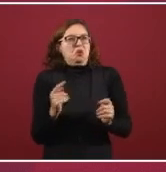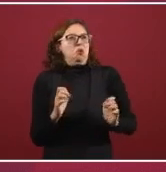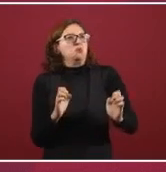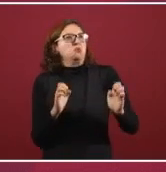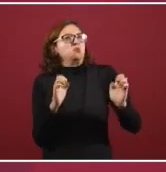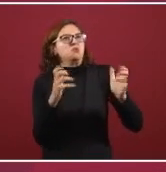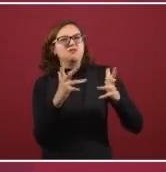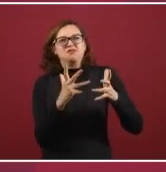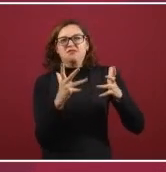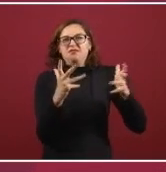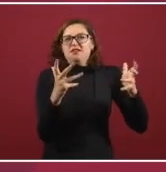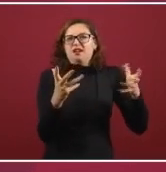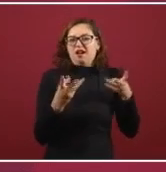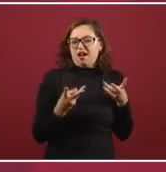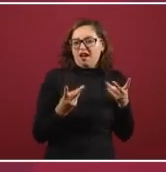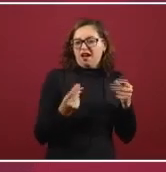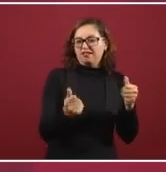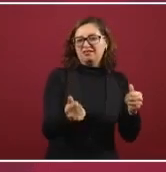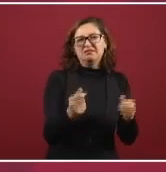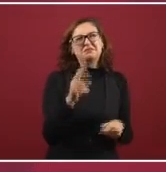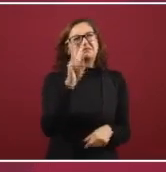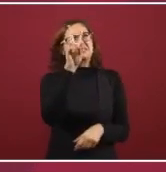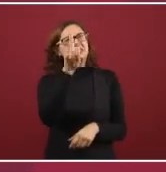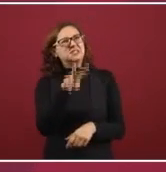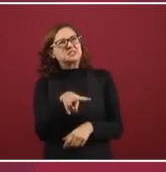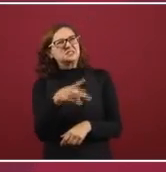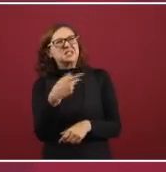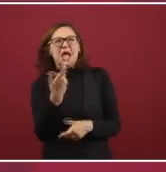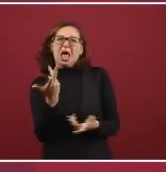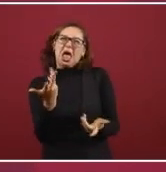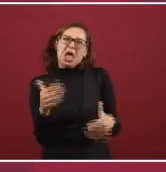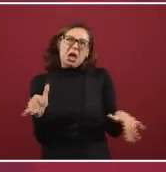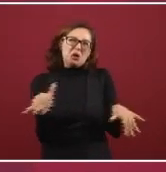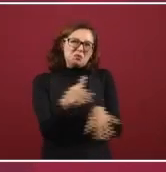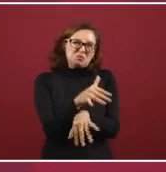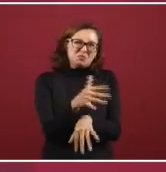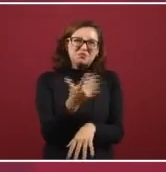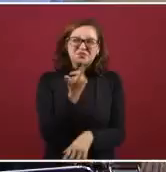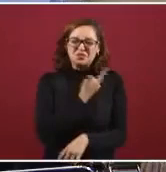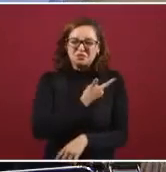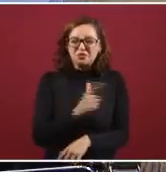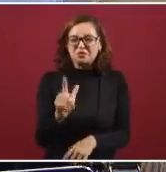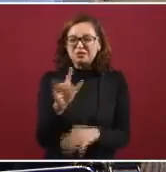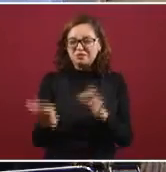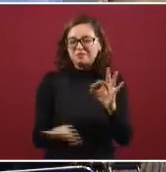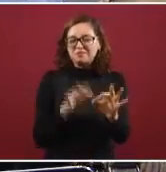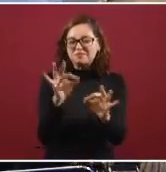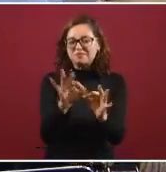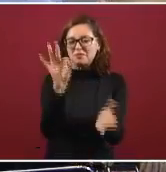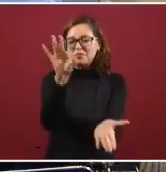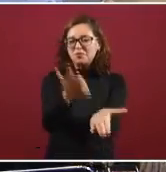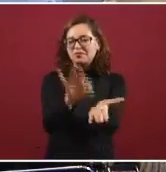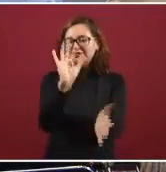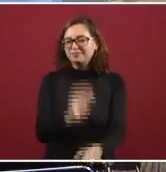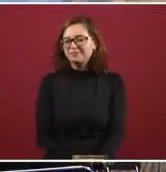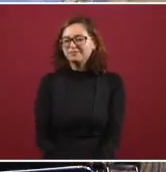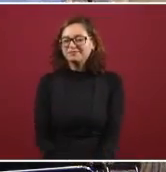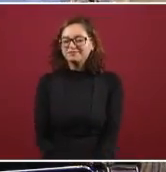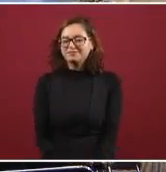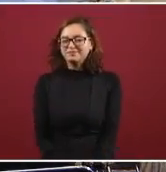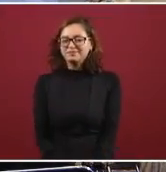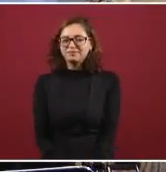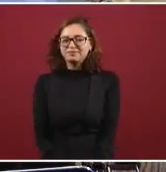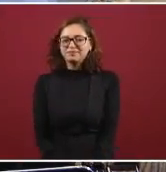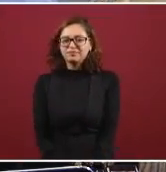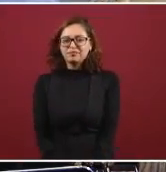la arquitectura, pero eso es otro asunto. He dicho. ¿Tiene considerado hacer